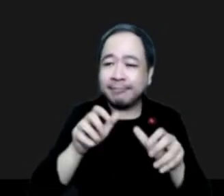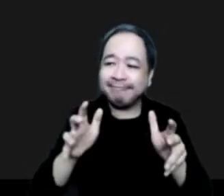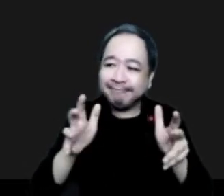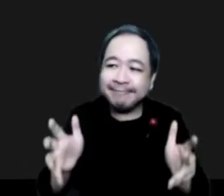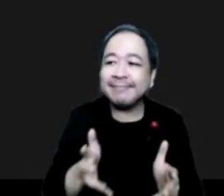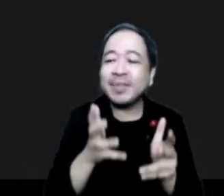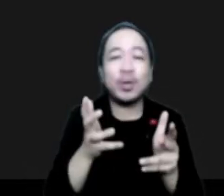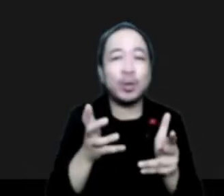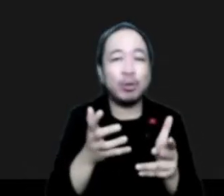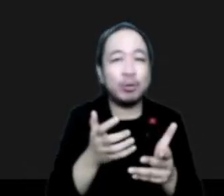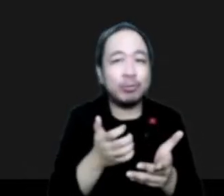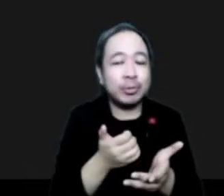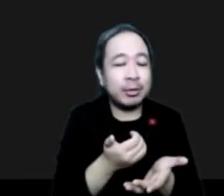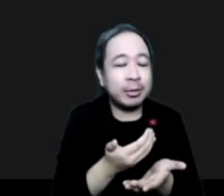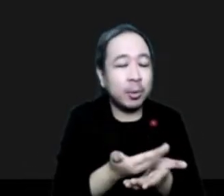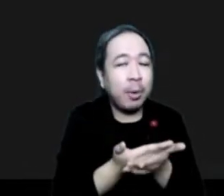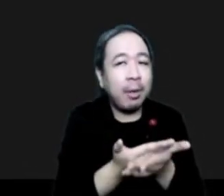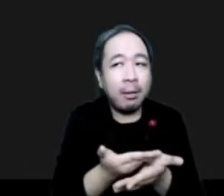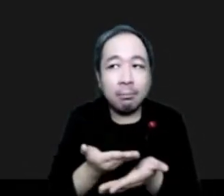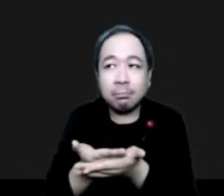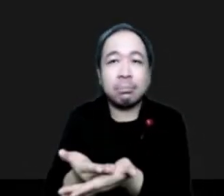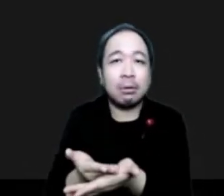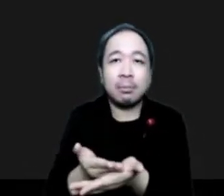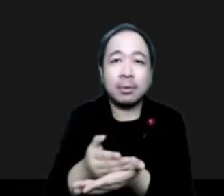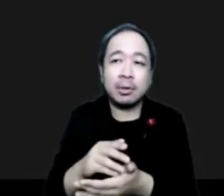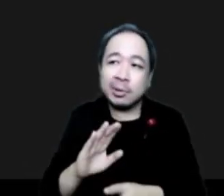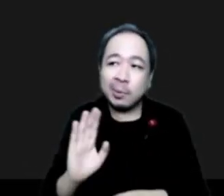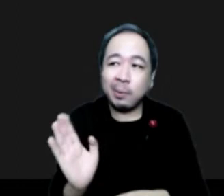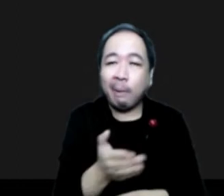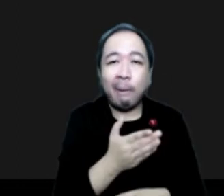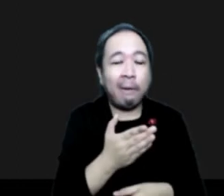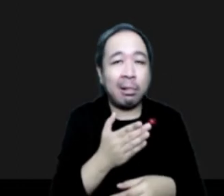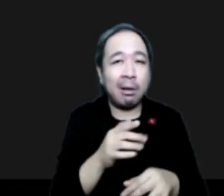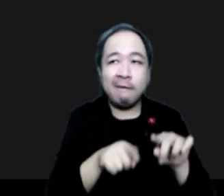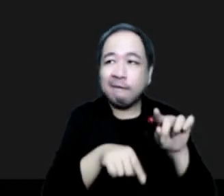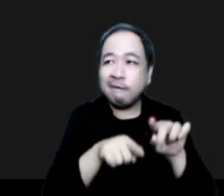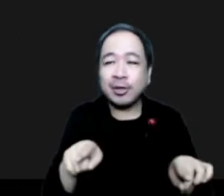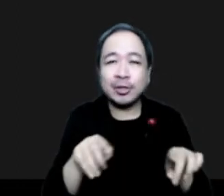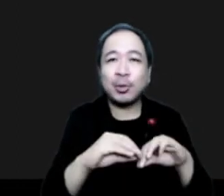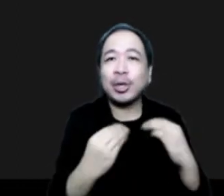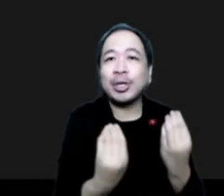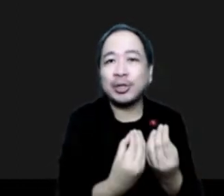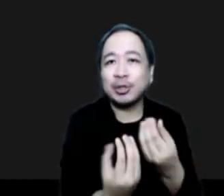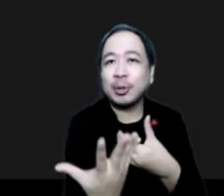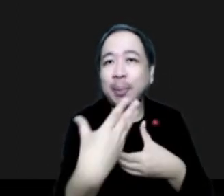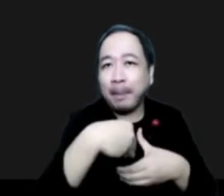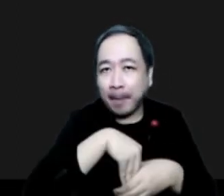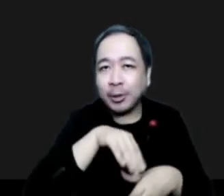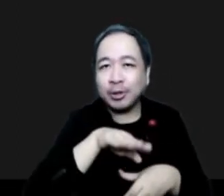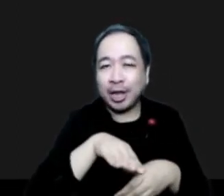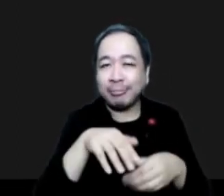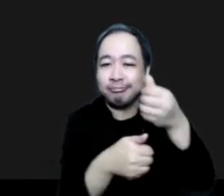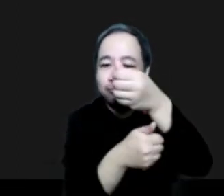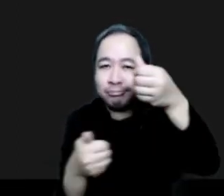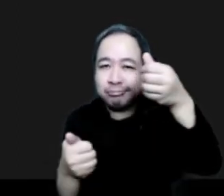organismos que forman parte del sistema y que se pueden ver beneficiados con esta información como